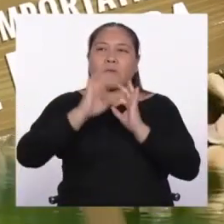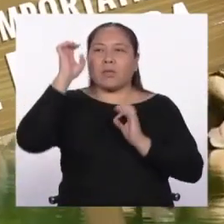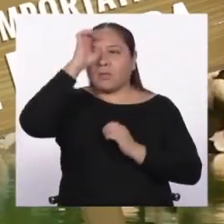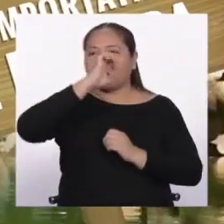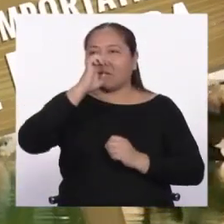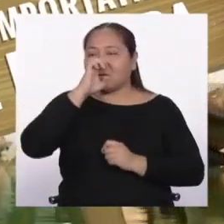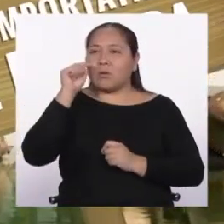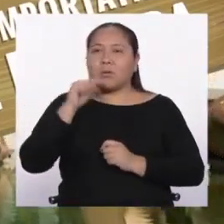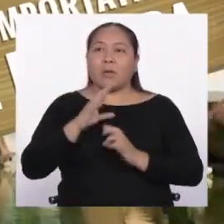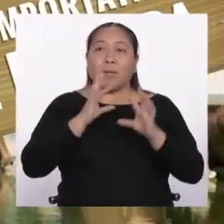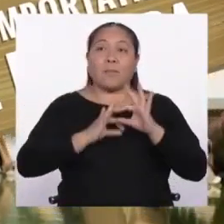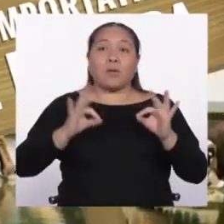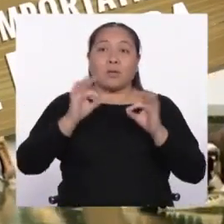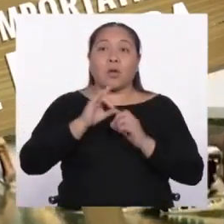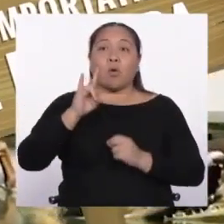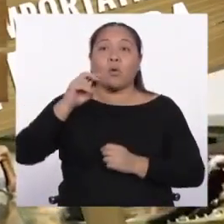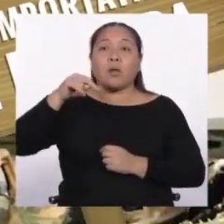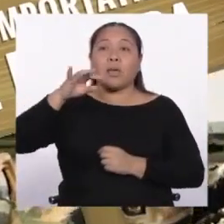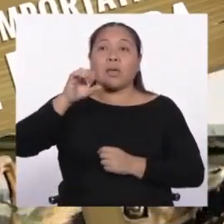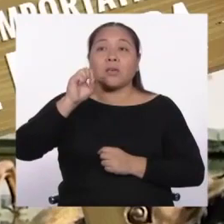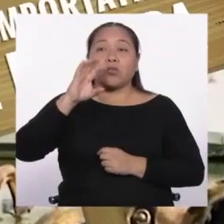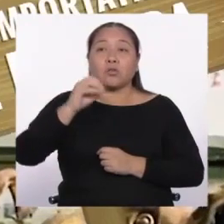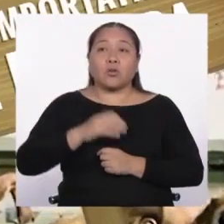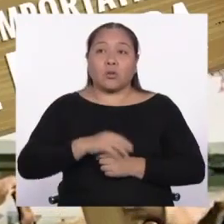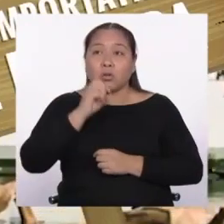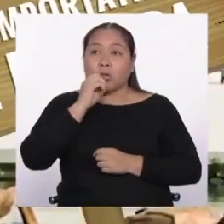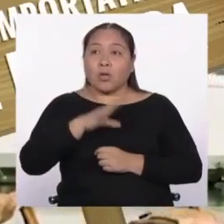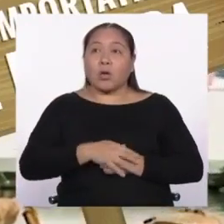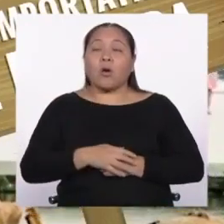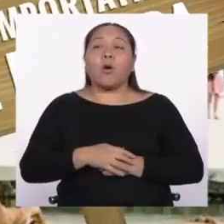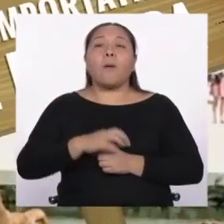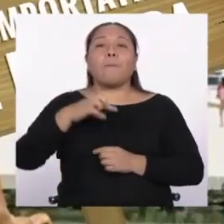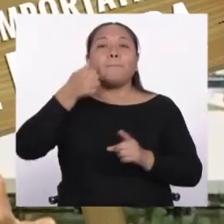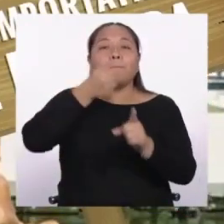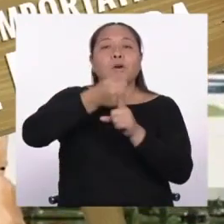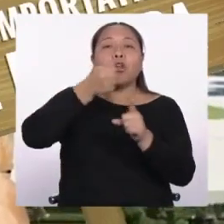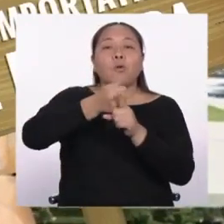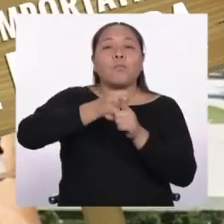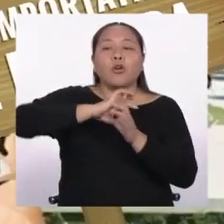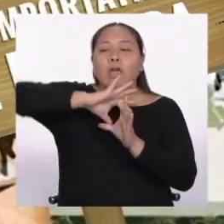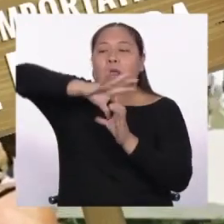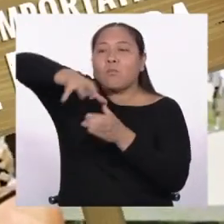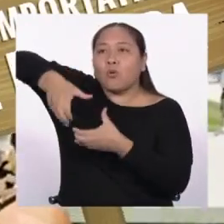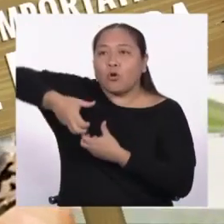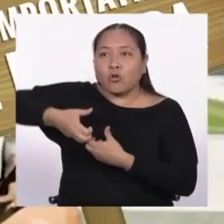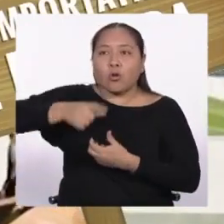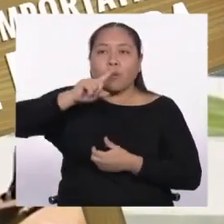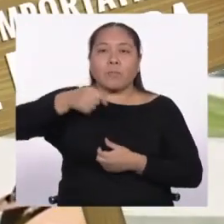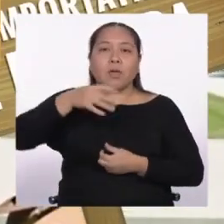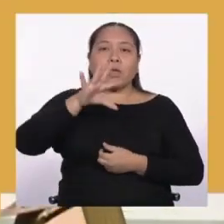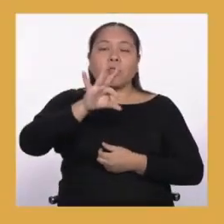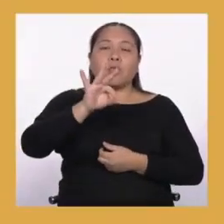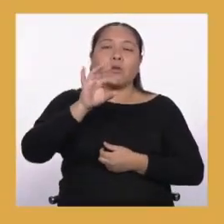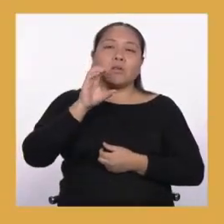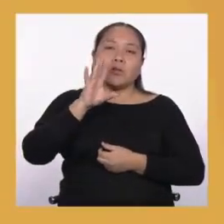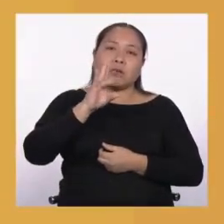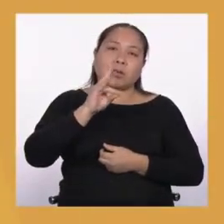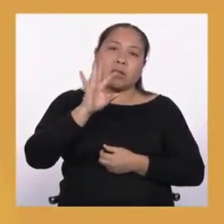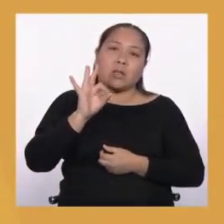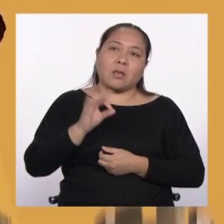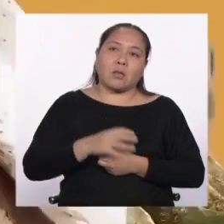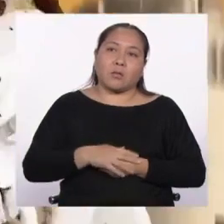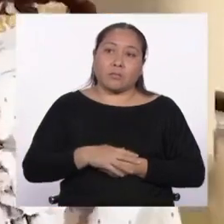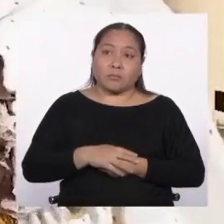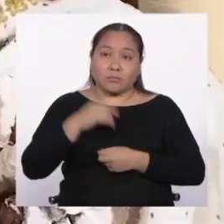es su importancia que la UNESCO lo declaró Patrimonio de la Humanidad en 1979. Por todo lo que hemos